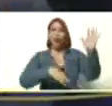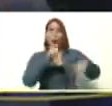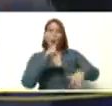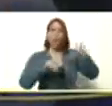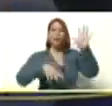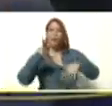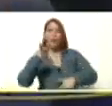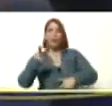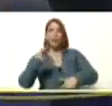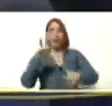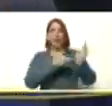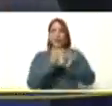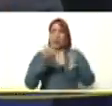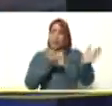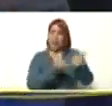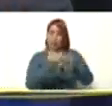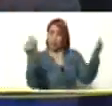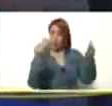hay leales por siempre.